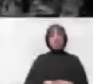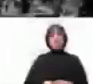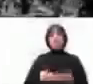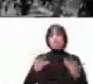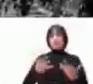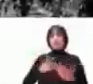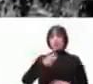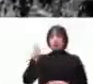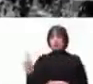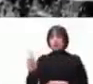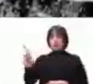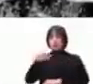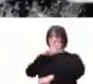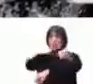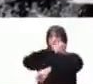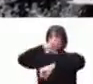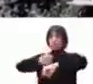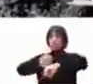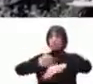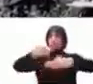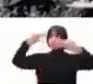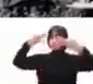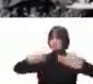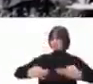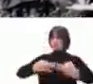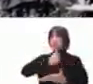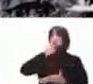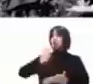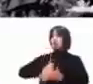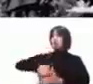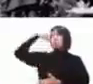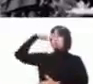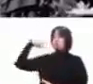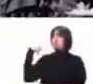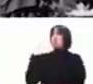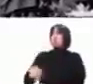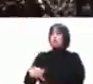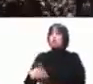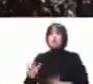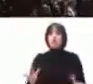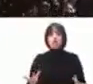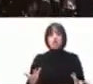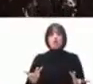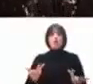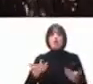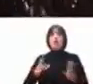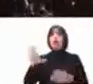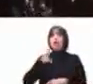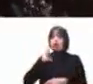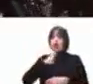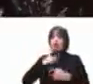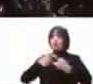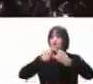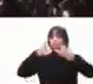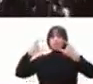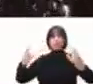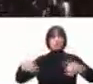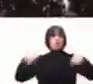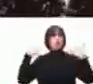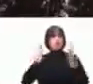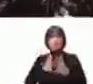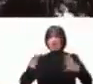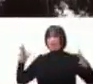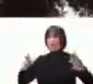El pueblo de Ixtapalapa, un pueblo originario de la Ciudad de México, un pueblo con gran historia y tradición,